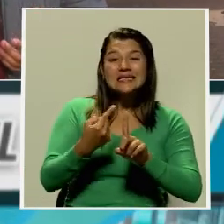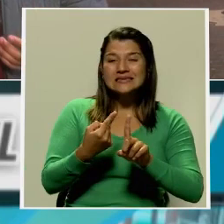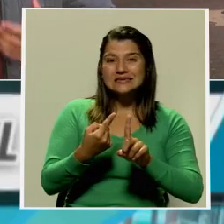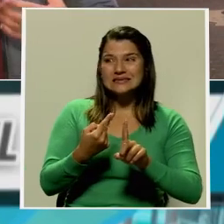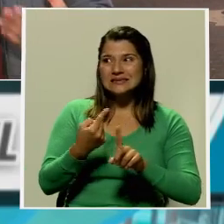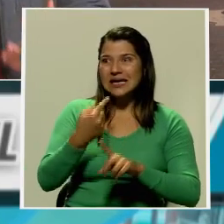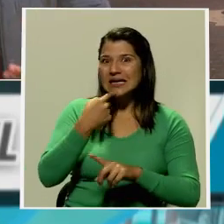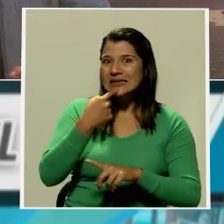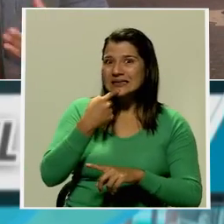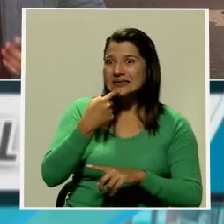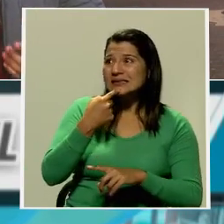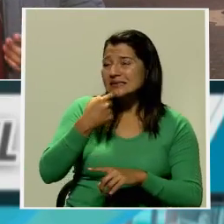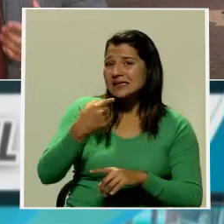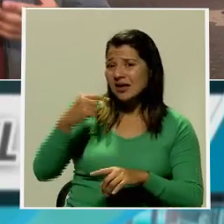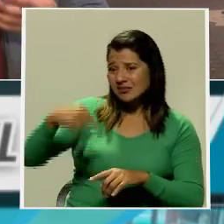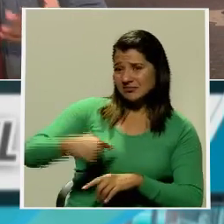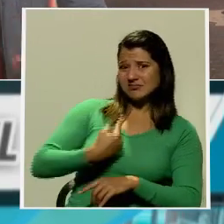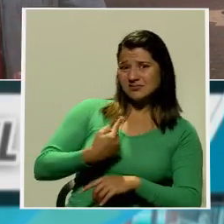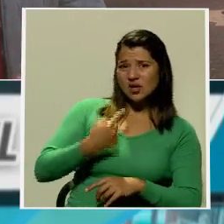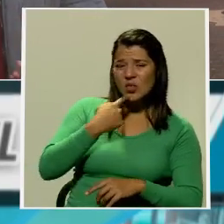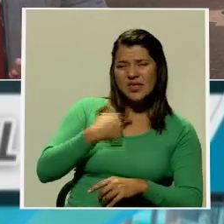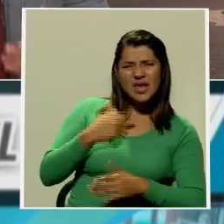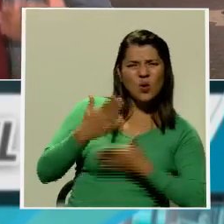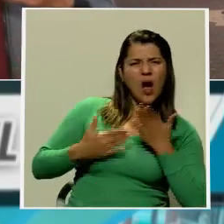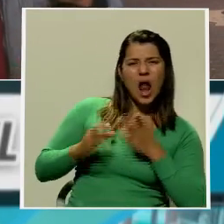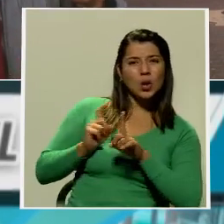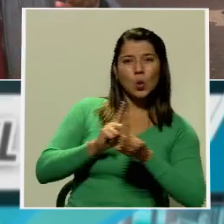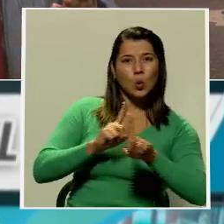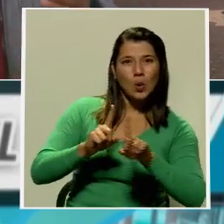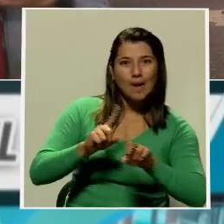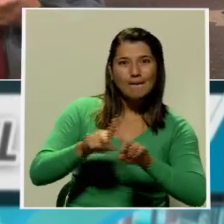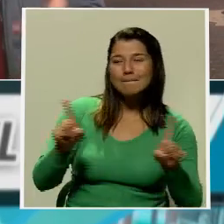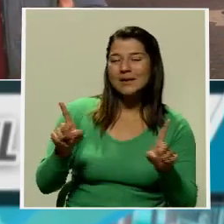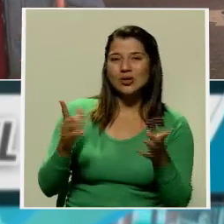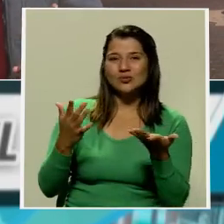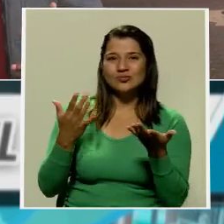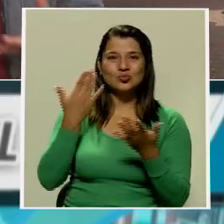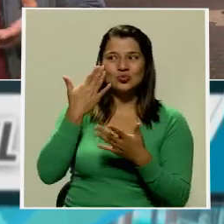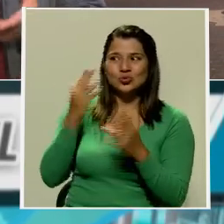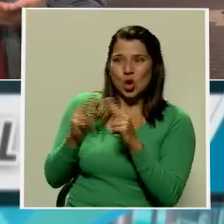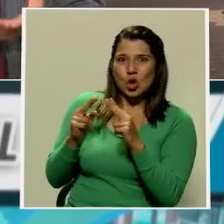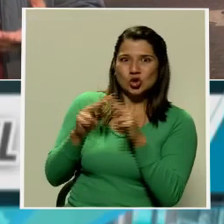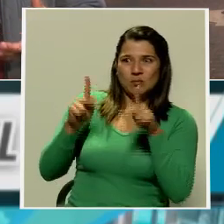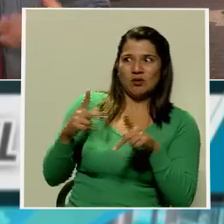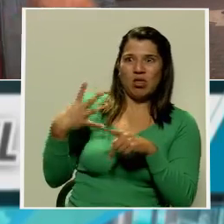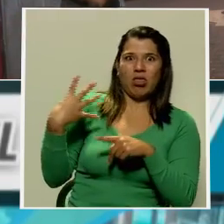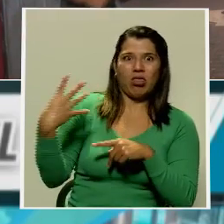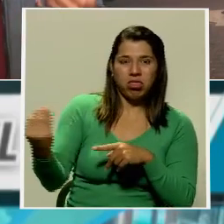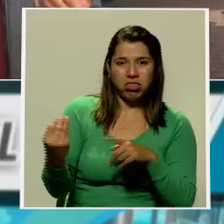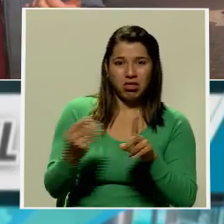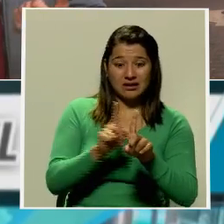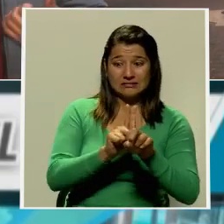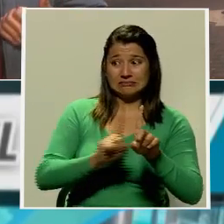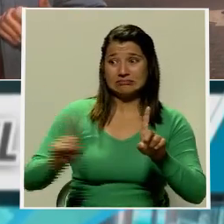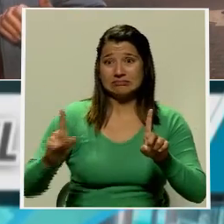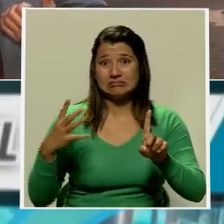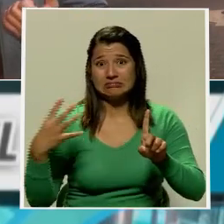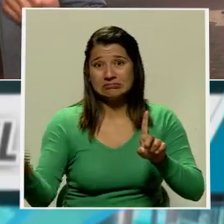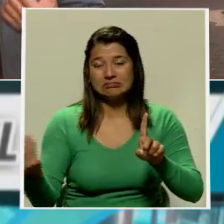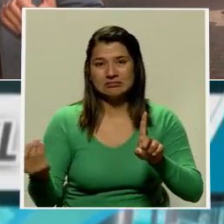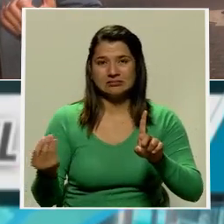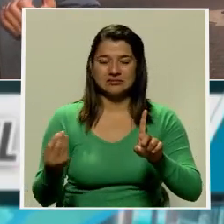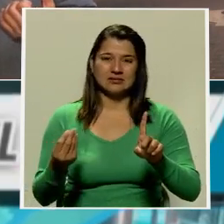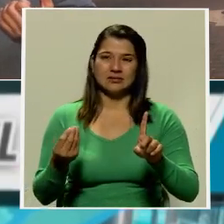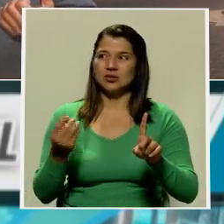delito, pero que no reconoce a la persona o que no sabe qué se hizo, cuando llega a por lo menos alcanzar tal vez a un policía o lograr hacer la denuncia